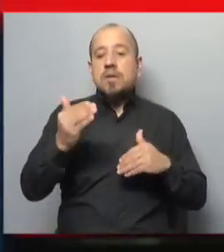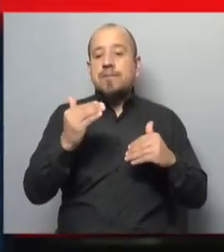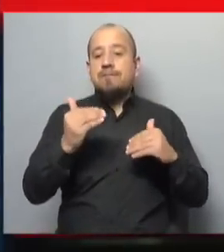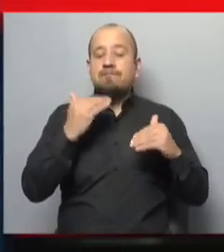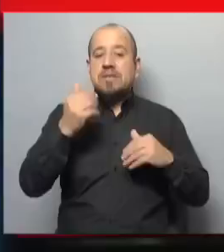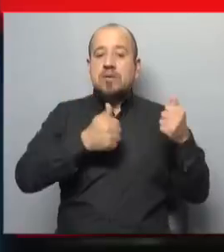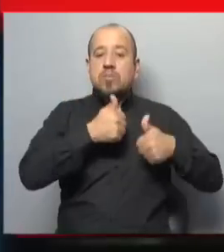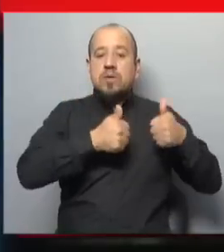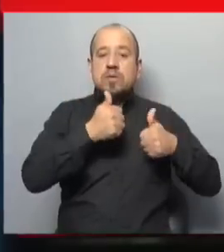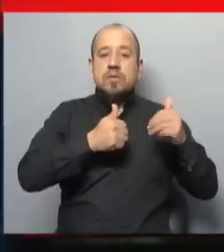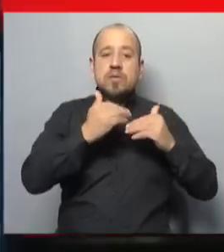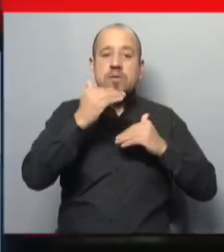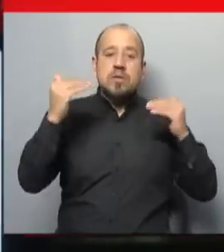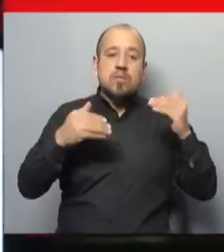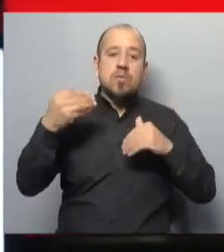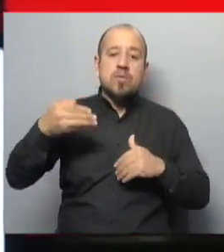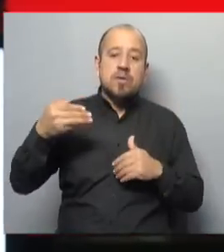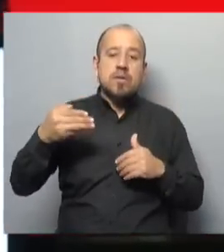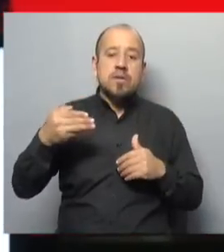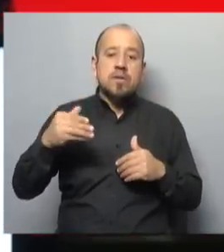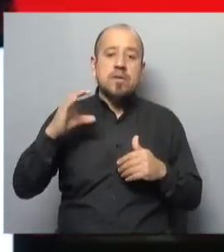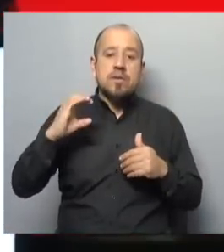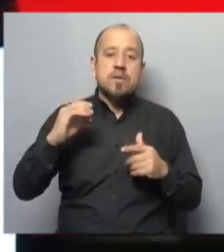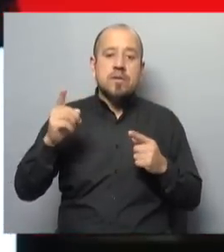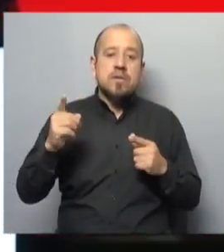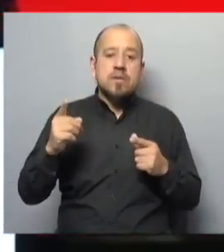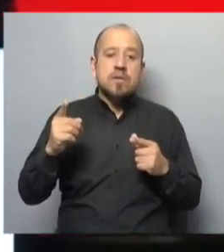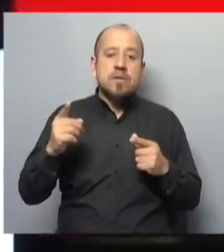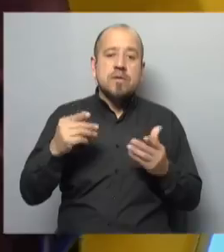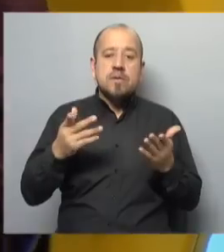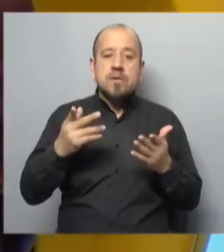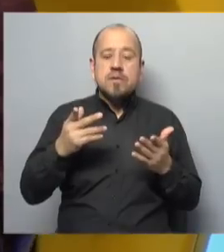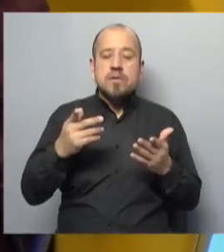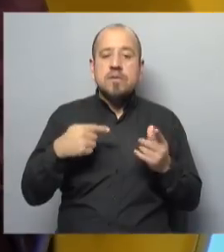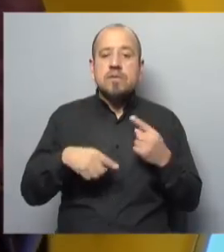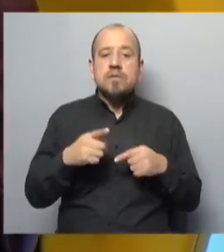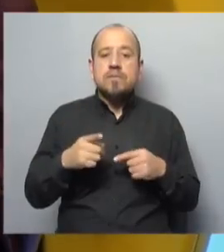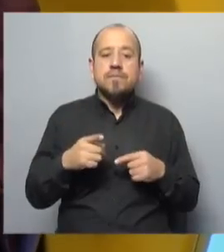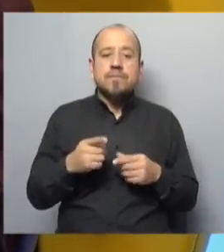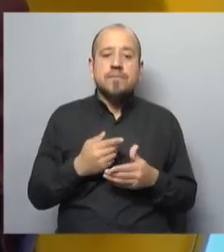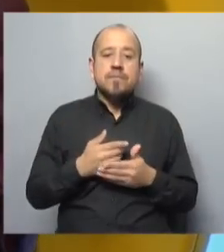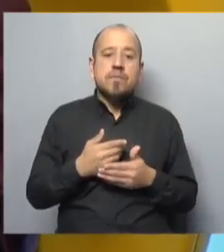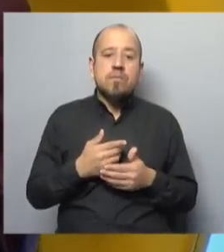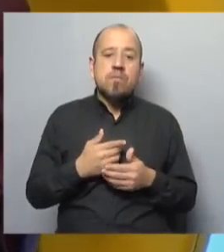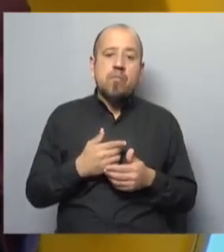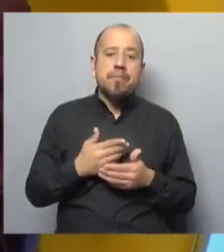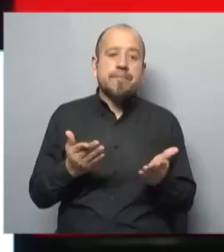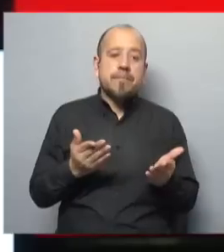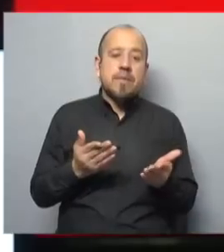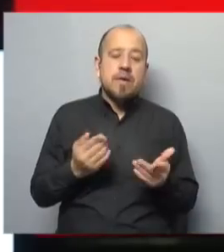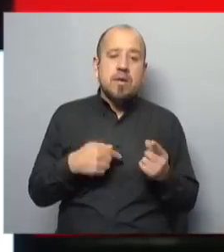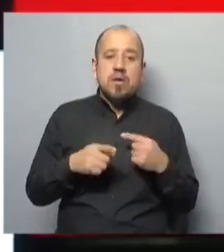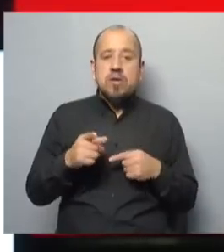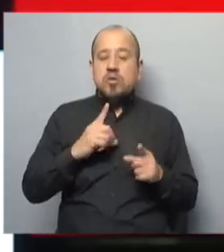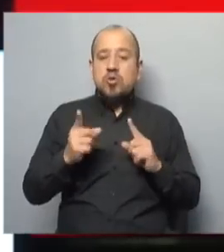con el equipo b o el equipo sé que me disculpen no tener la realidad pero está claro es la realidad a ese nivel no no no a